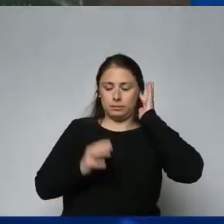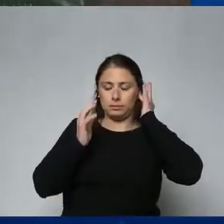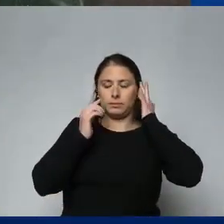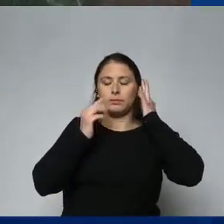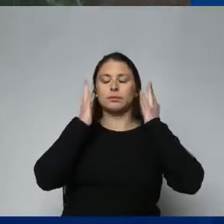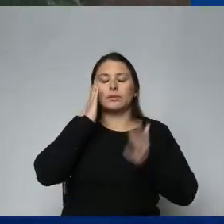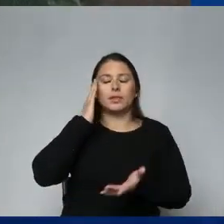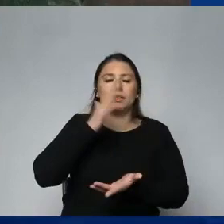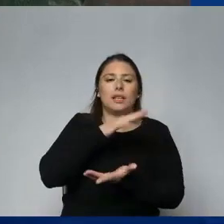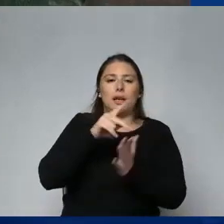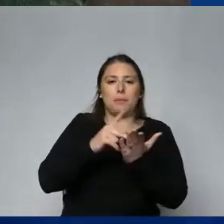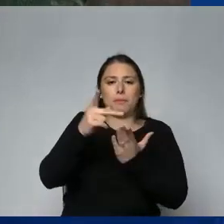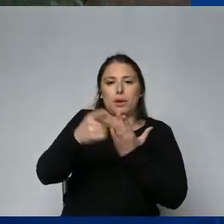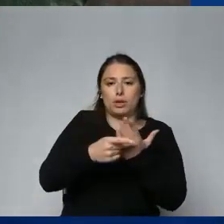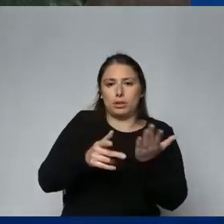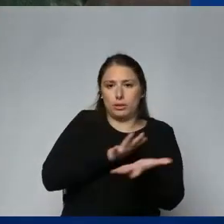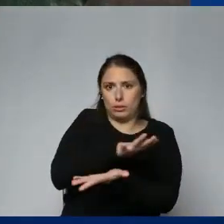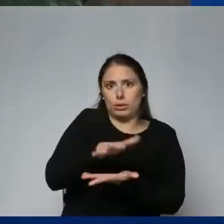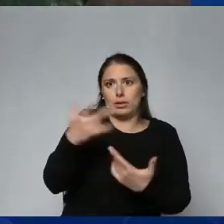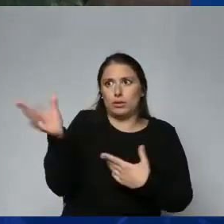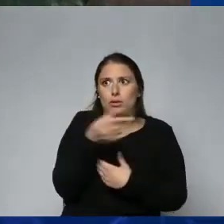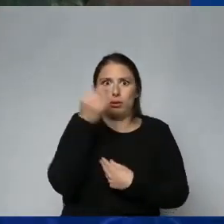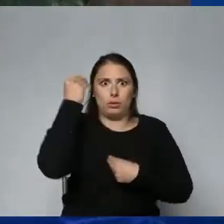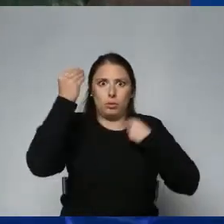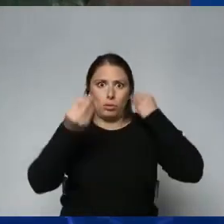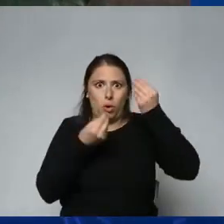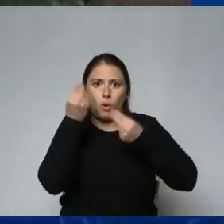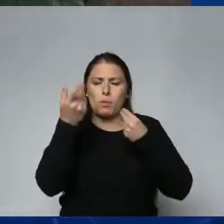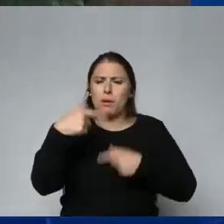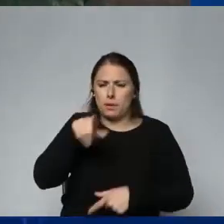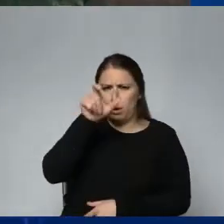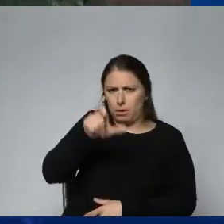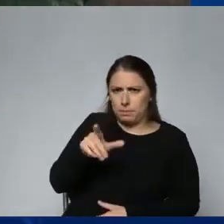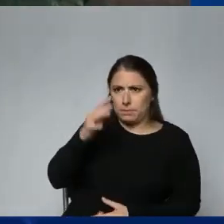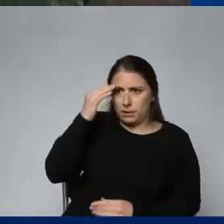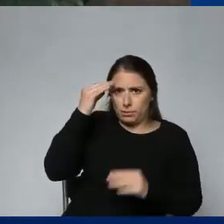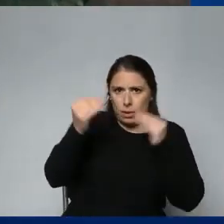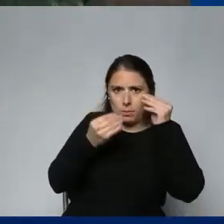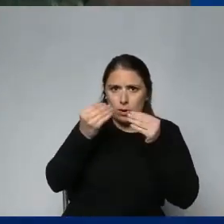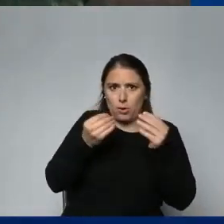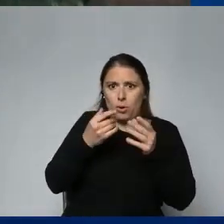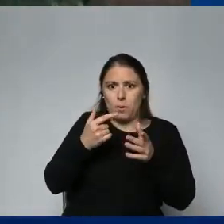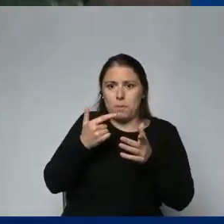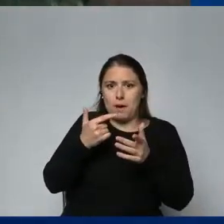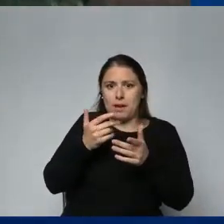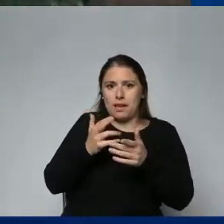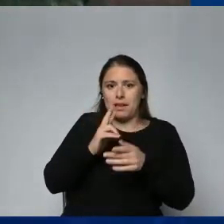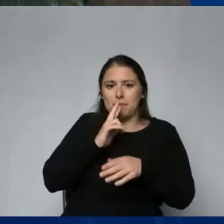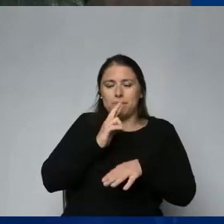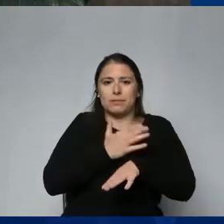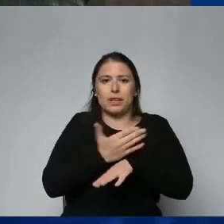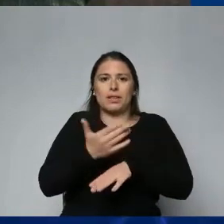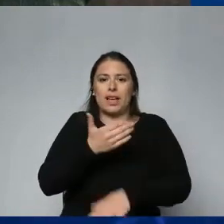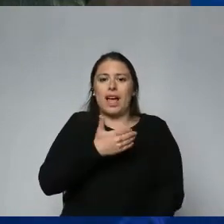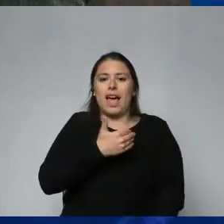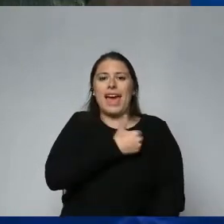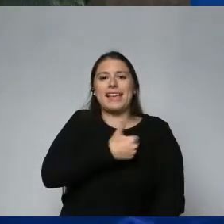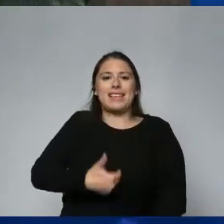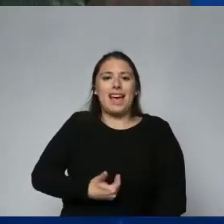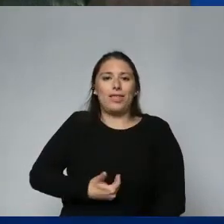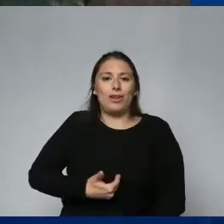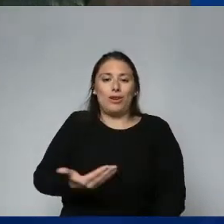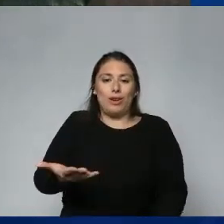naturaleza preocupa a todo el mundo, pero ¿te preocupa la reacción política que tuvo el oficialismo con esto? Porque hubo